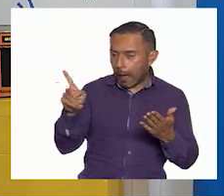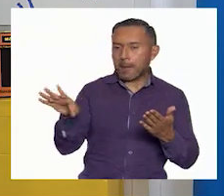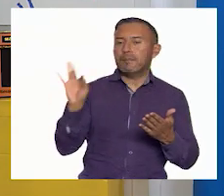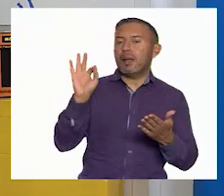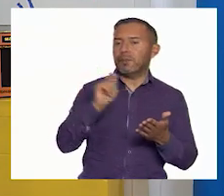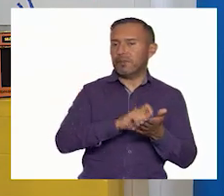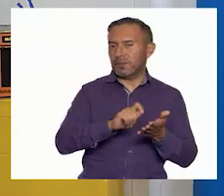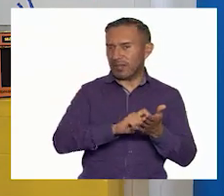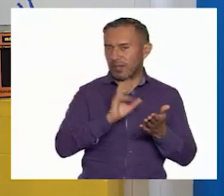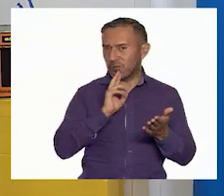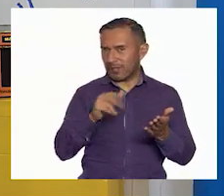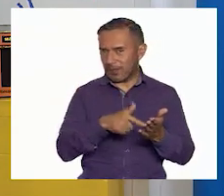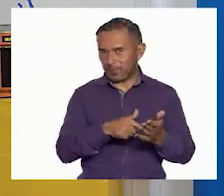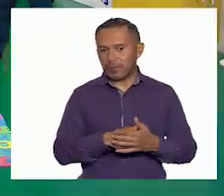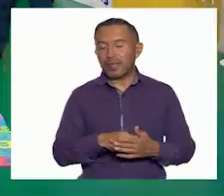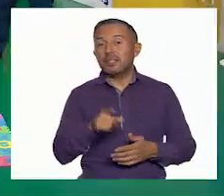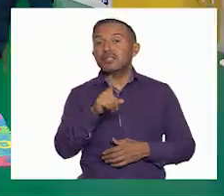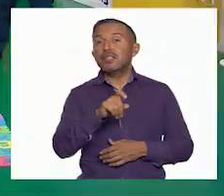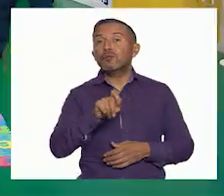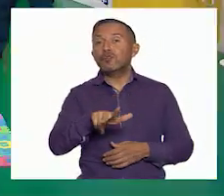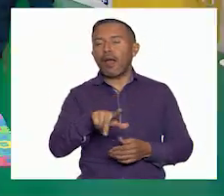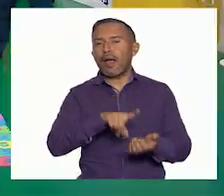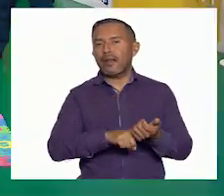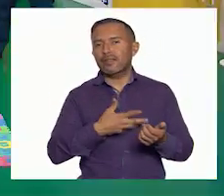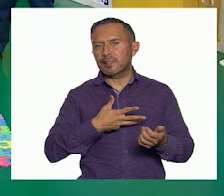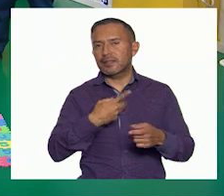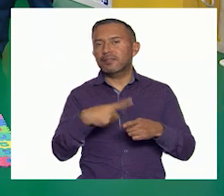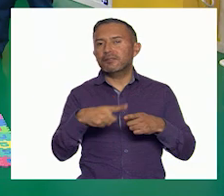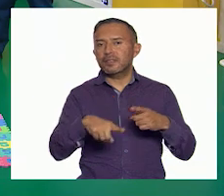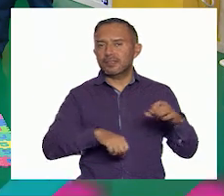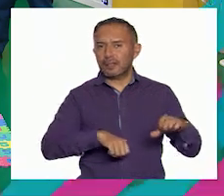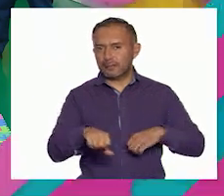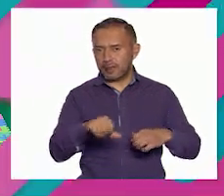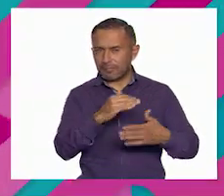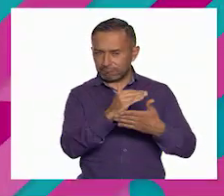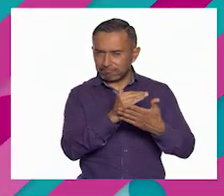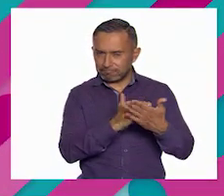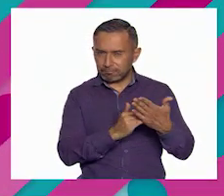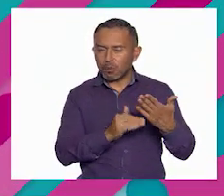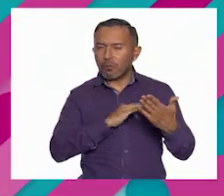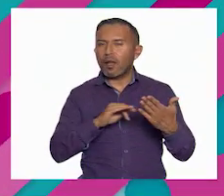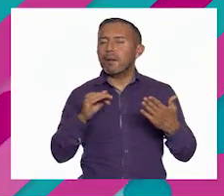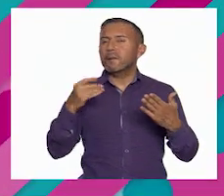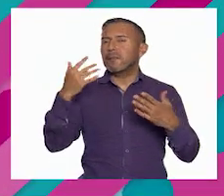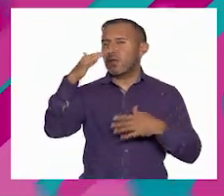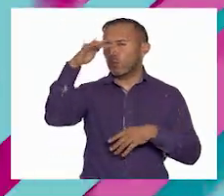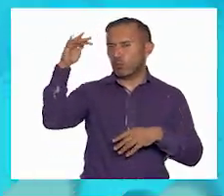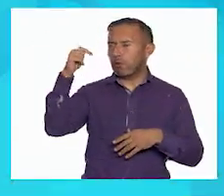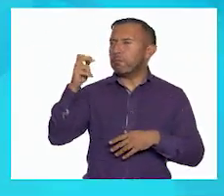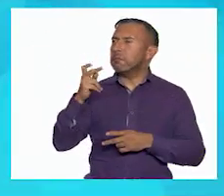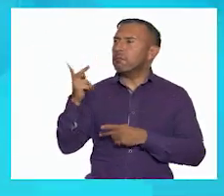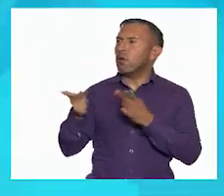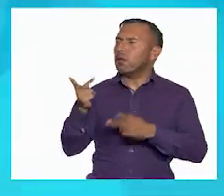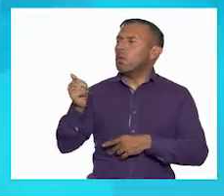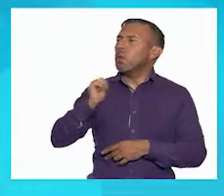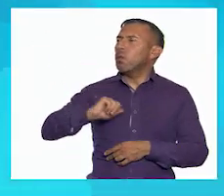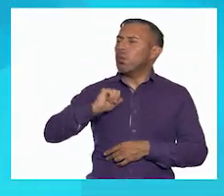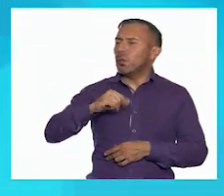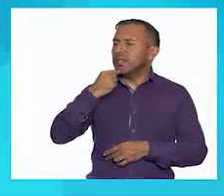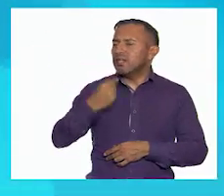la página 128, hay una serie de actividades que ustedes tienen que hacer preguntándole a algún adulto cómo se divertía cuando era